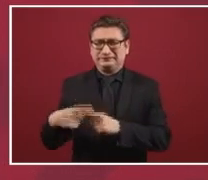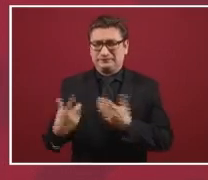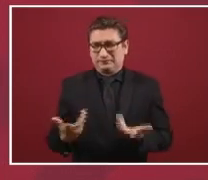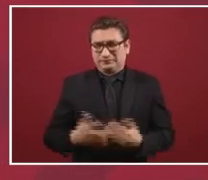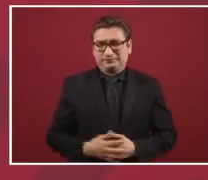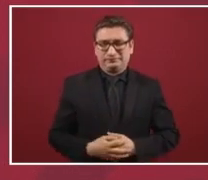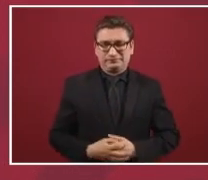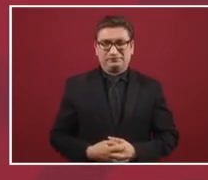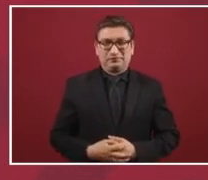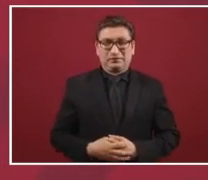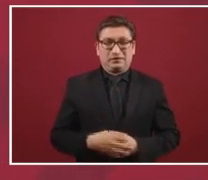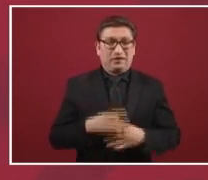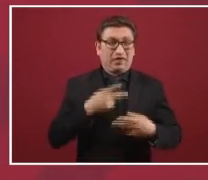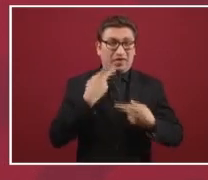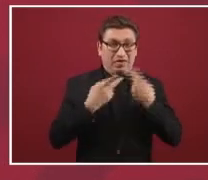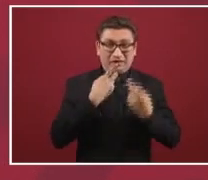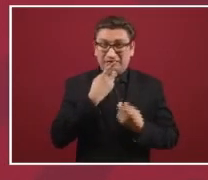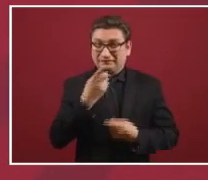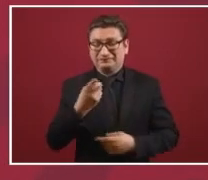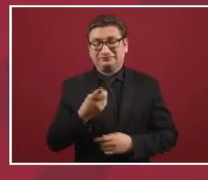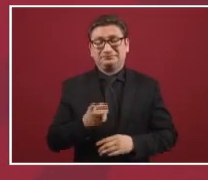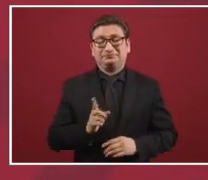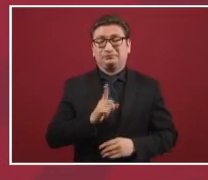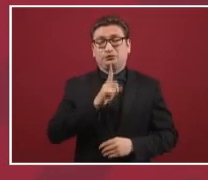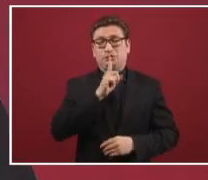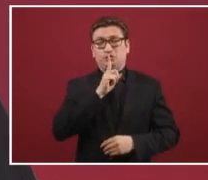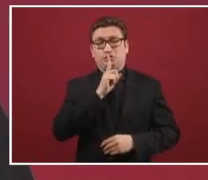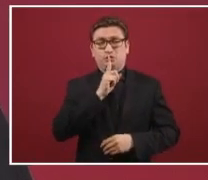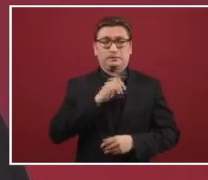No se habla de eso.